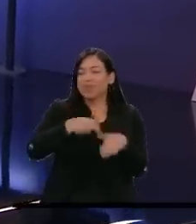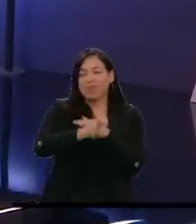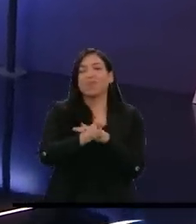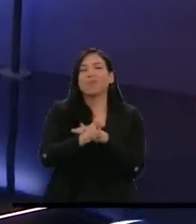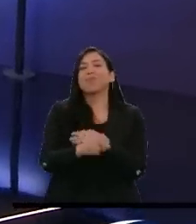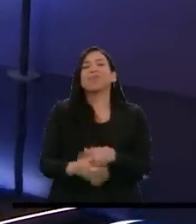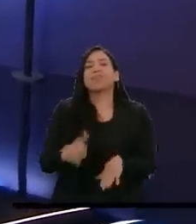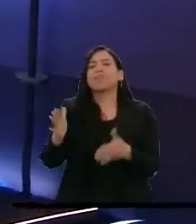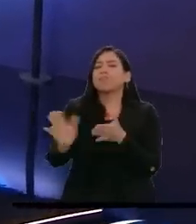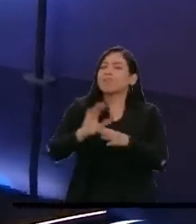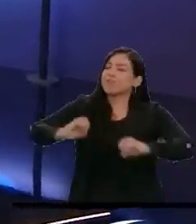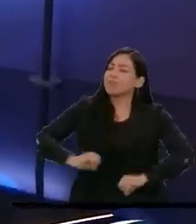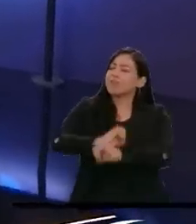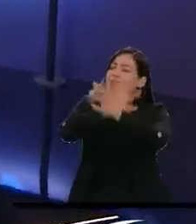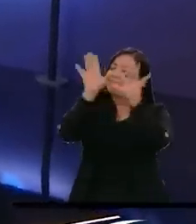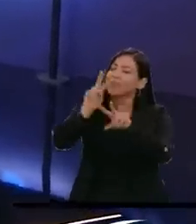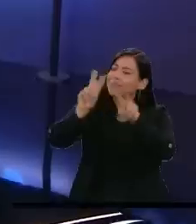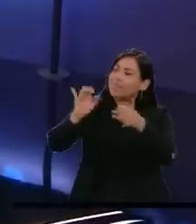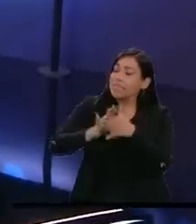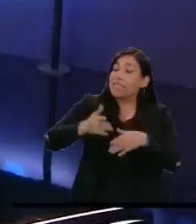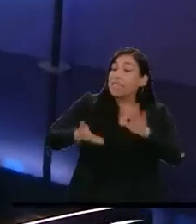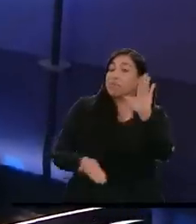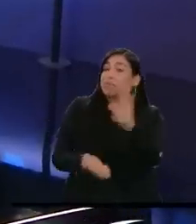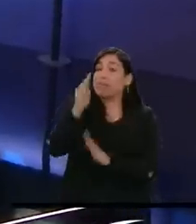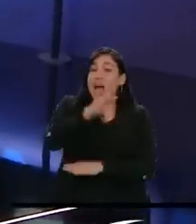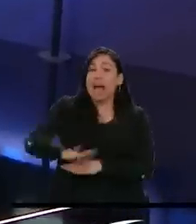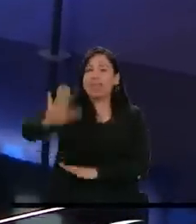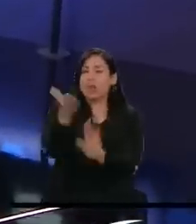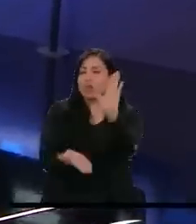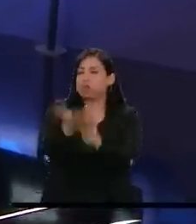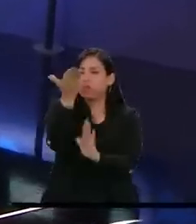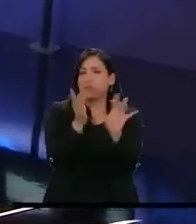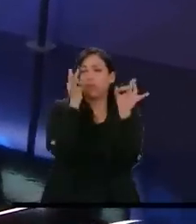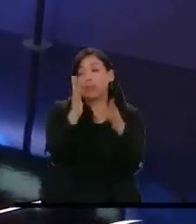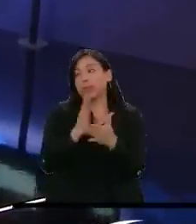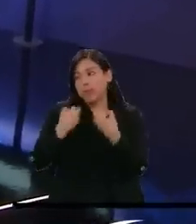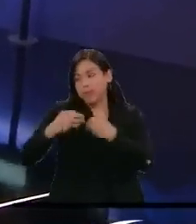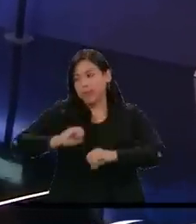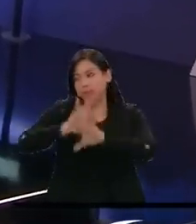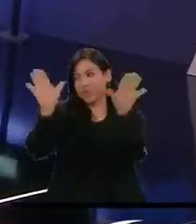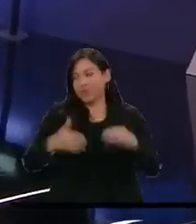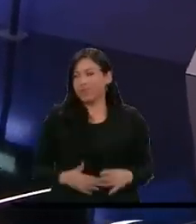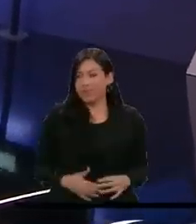también claridad en ese tema, en la realidad inflacionaria del país. Con todo gusto.